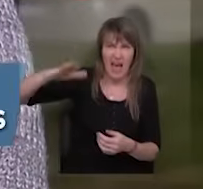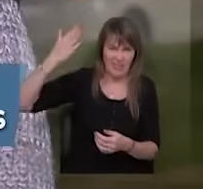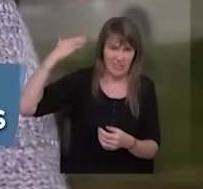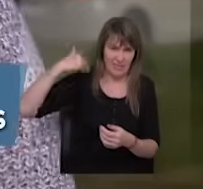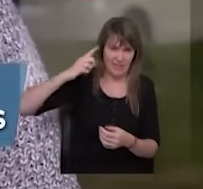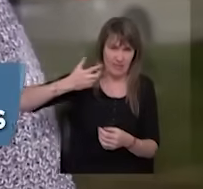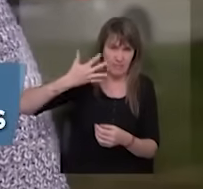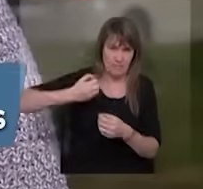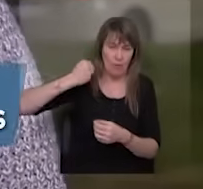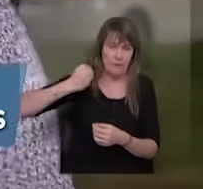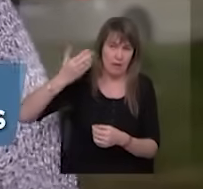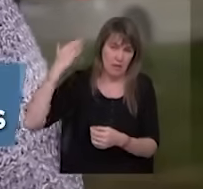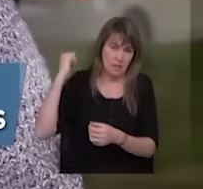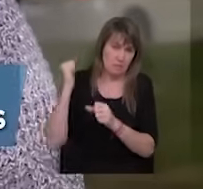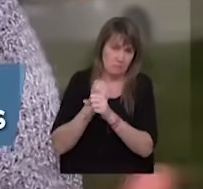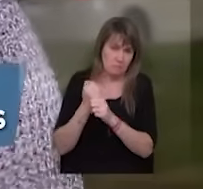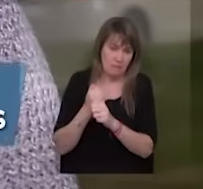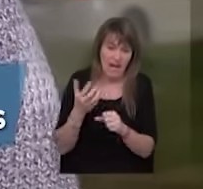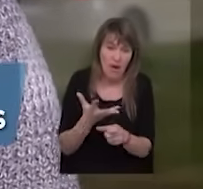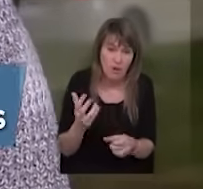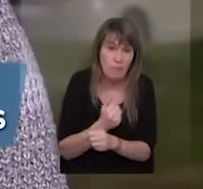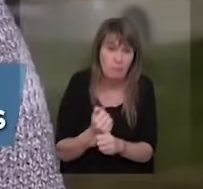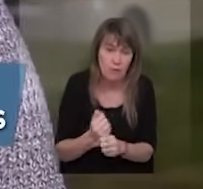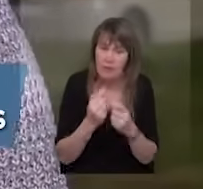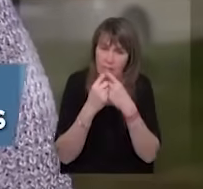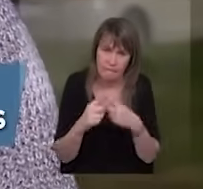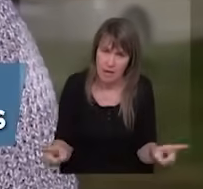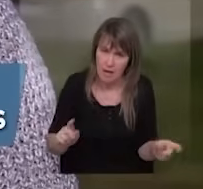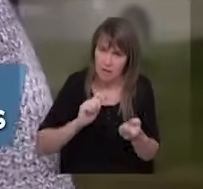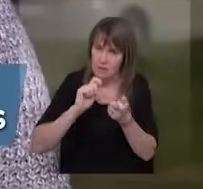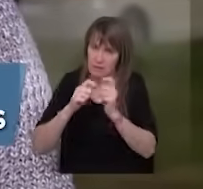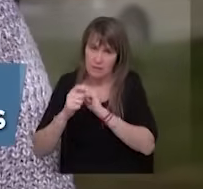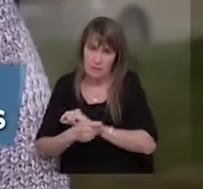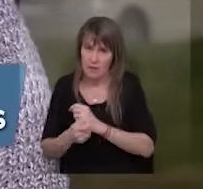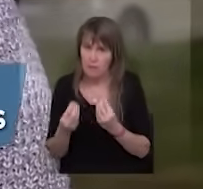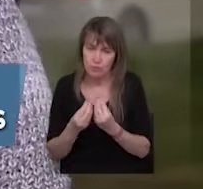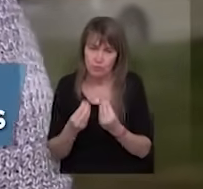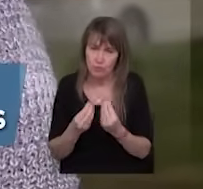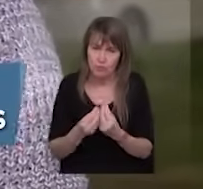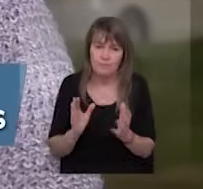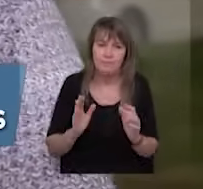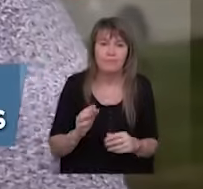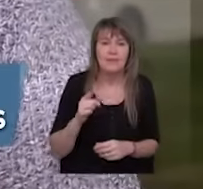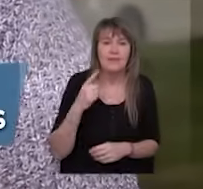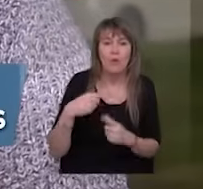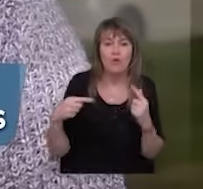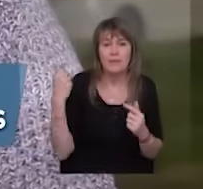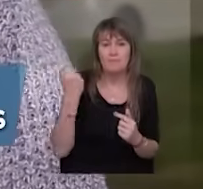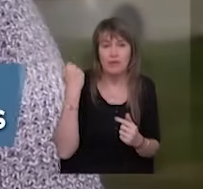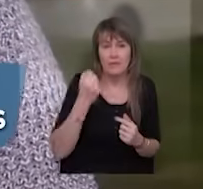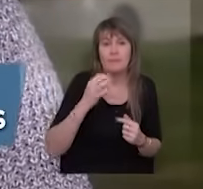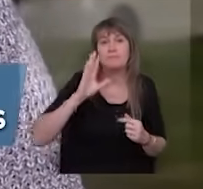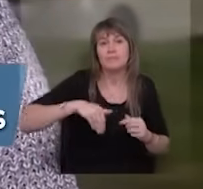que se terminó aprobando sin duba mucha distancia no entre otras cosas en elementos que para nosotros son muy importantes uno es la